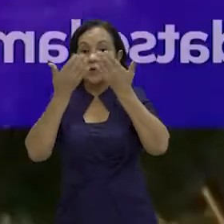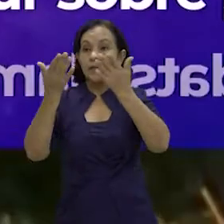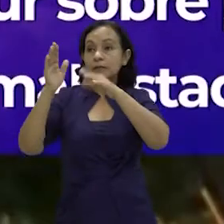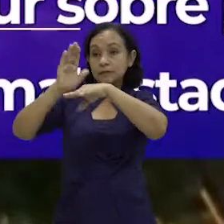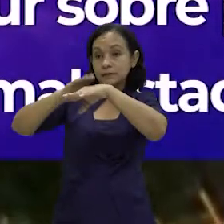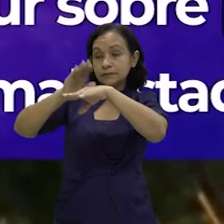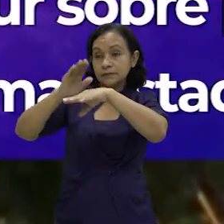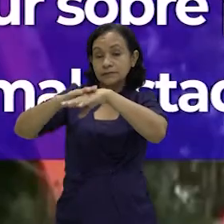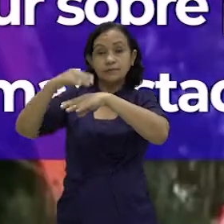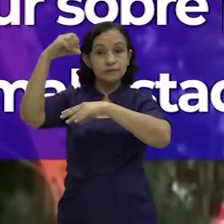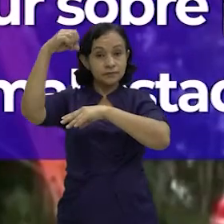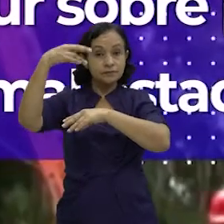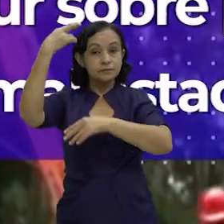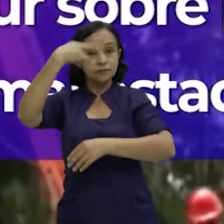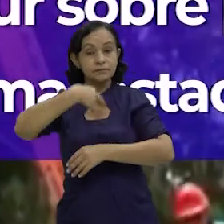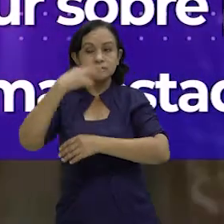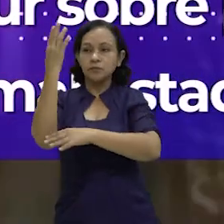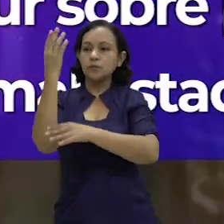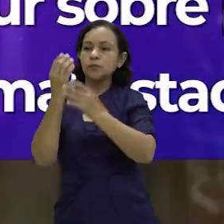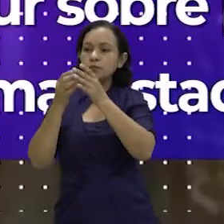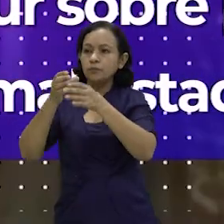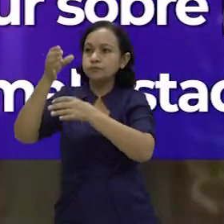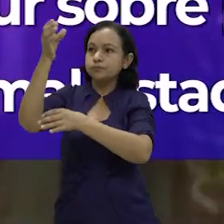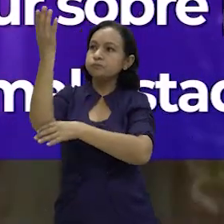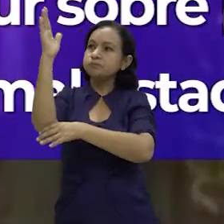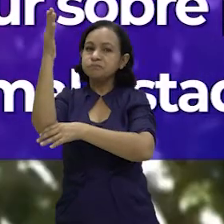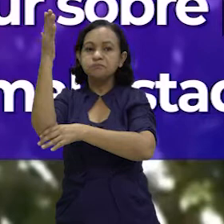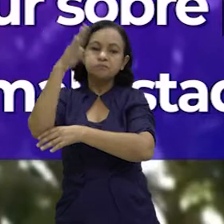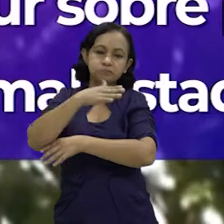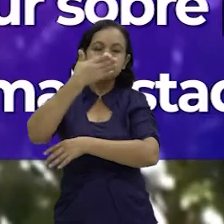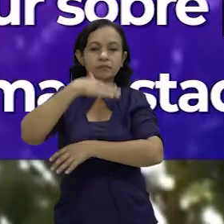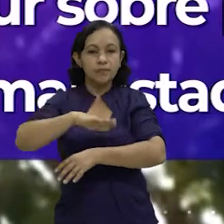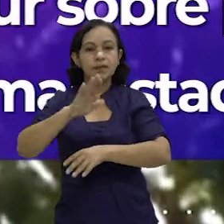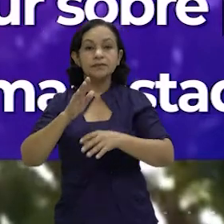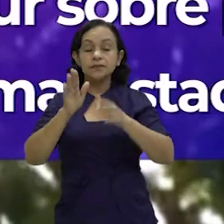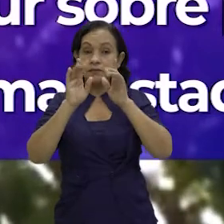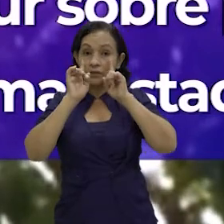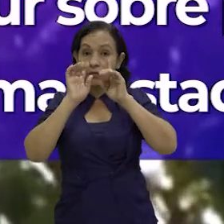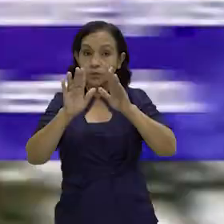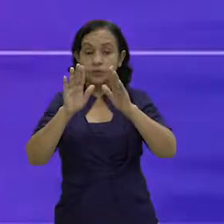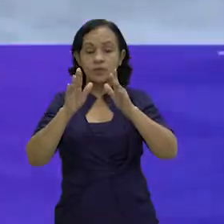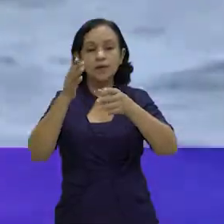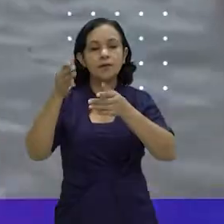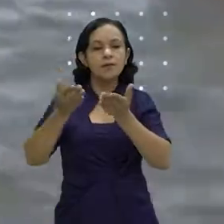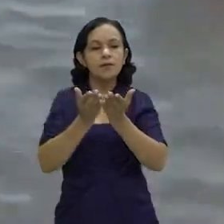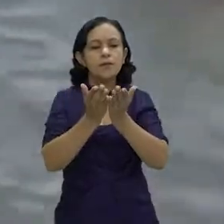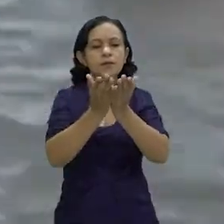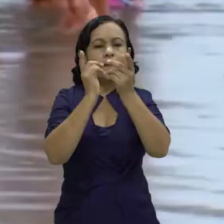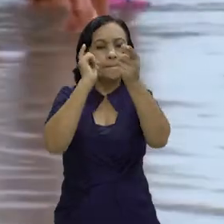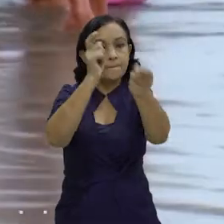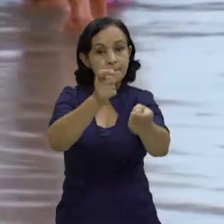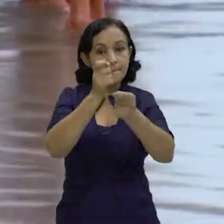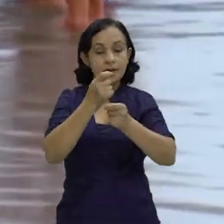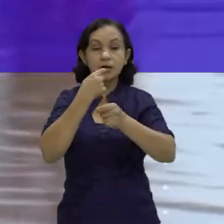Informemos a Enatrel o a Dismorte-Disur sobre postes de energía eléctrica que estén en mal estado. Evitemos salir a labores de pesca